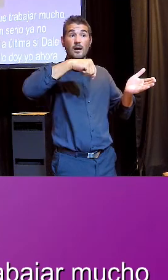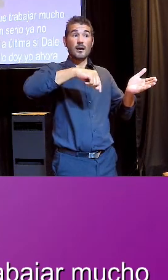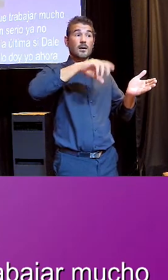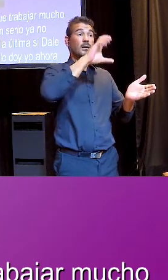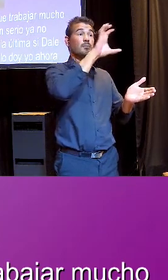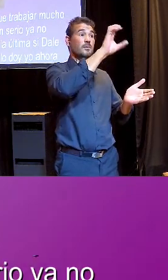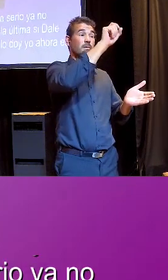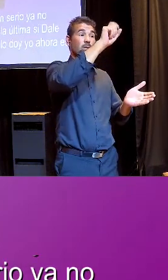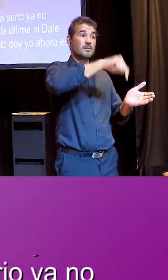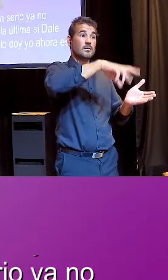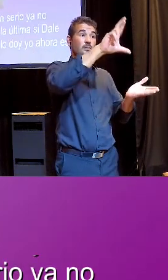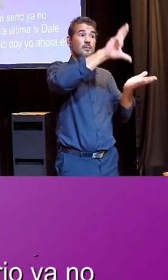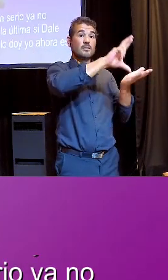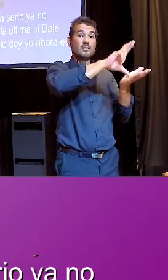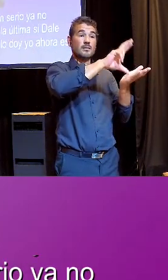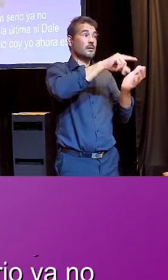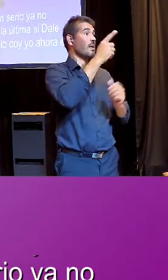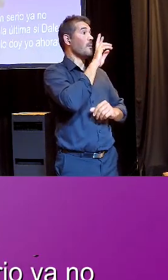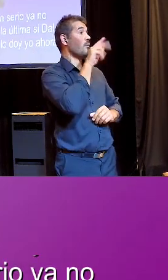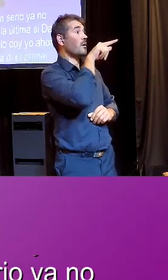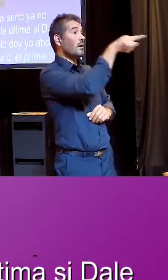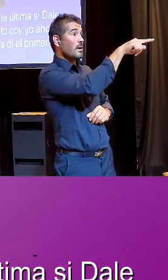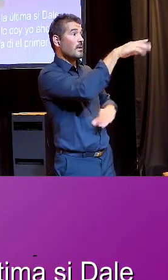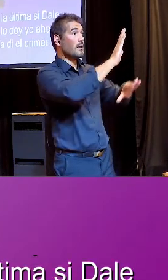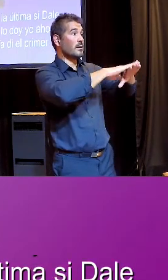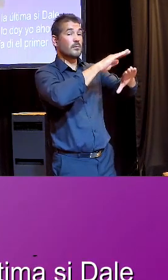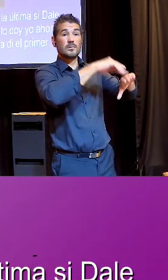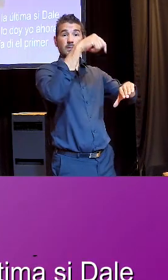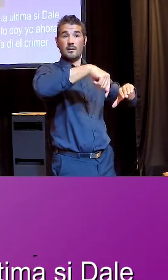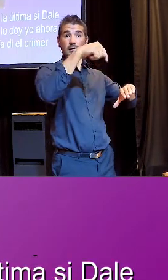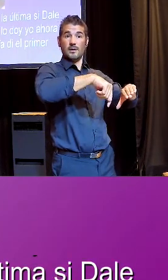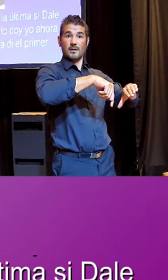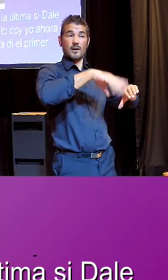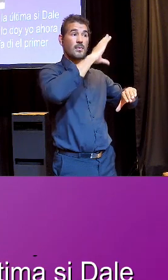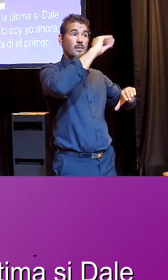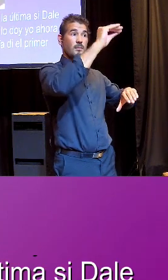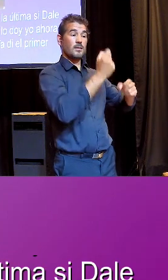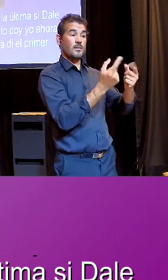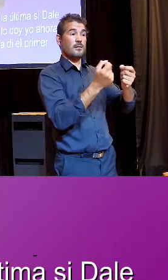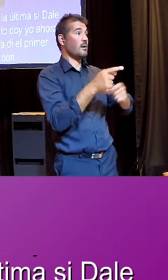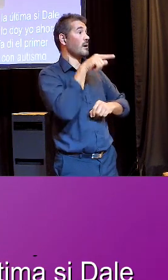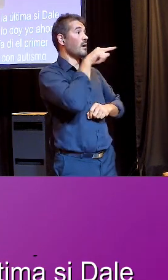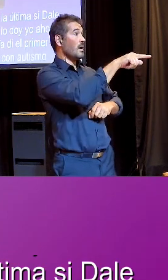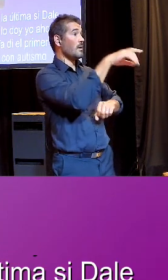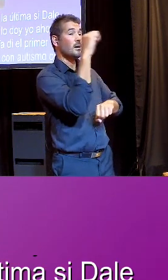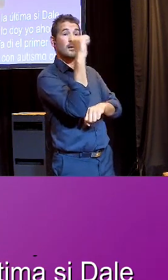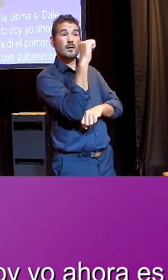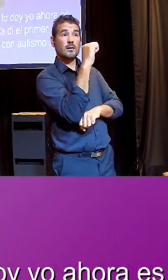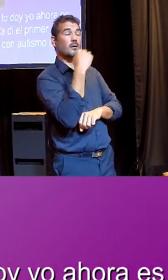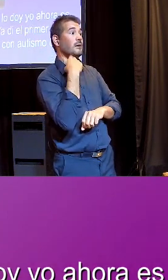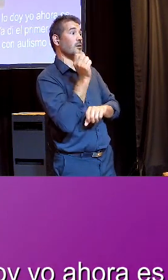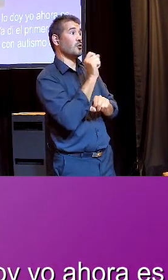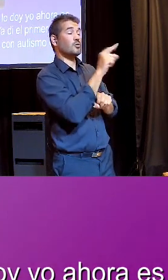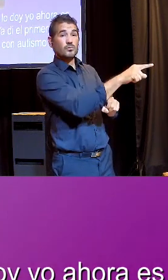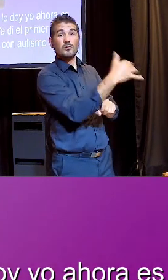sede de Resistencia doy yo. Ya di el primer piloto, viene el segundo. Soy mamá con un niño con autismo, con parálisis cerebral también. ¿Quién te